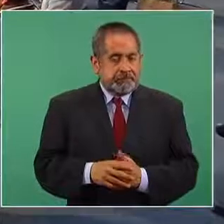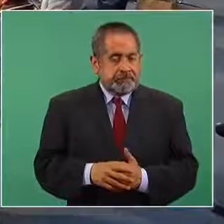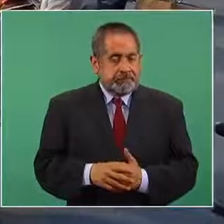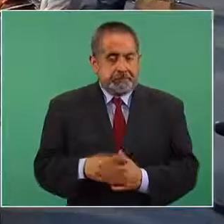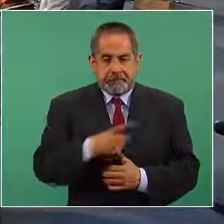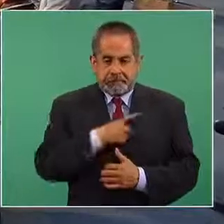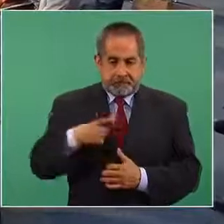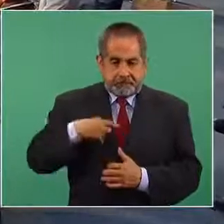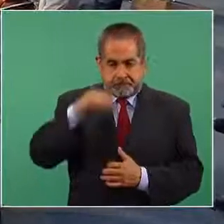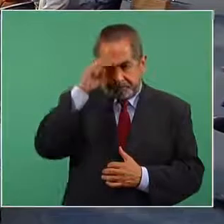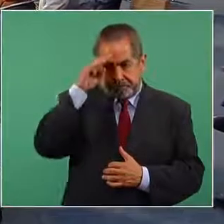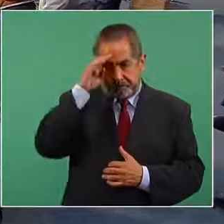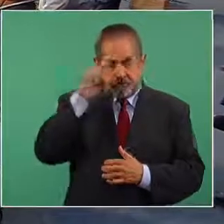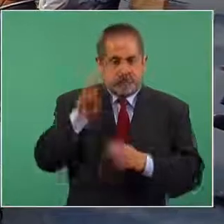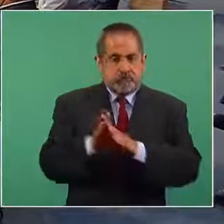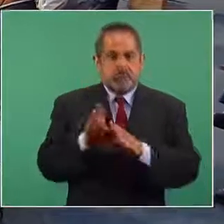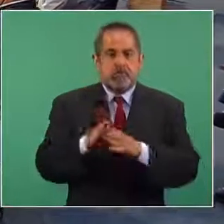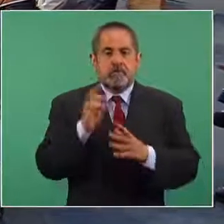tenemos que